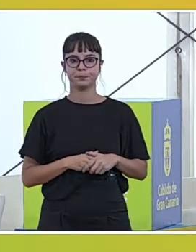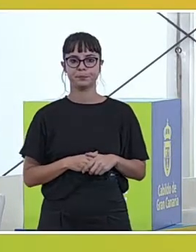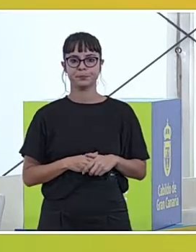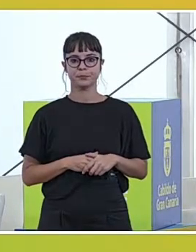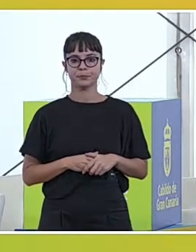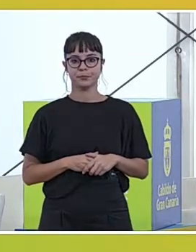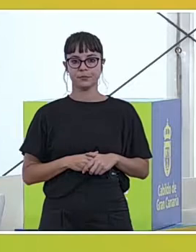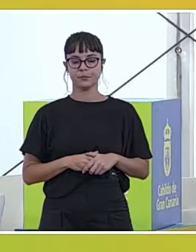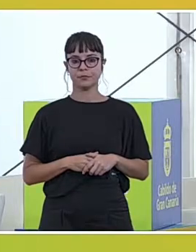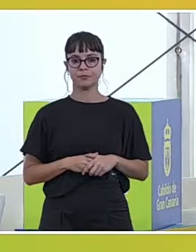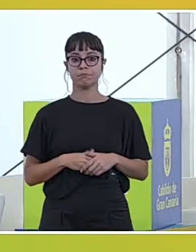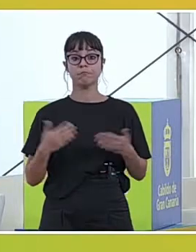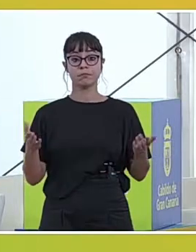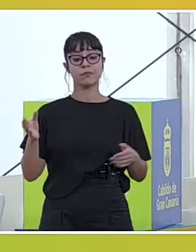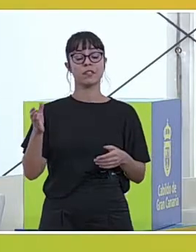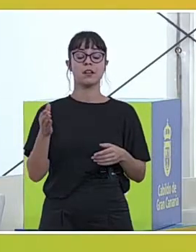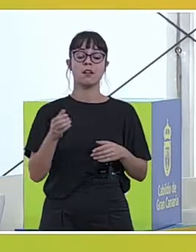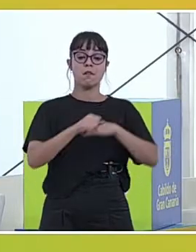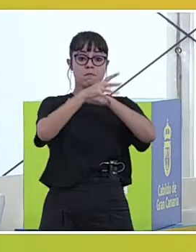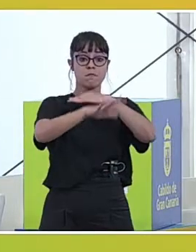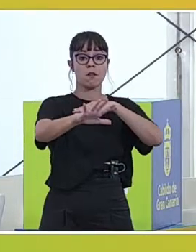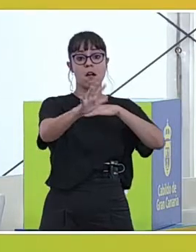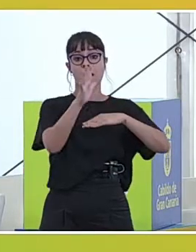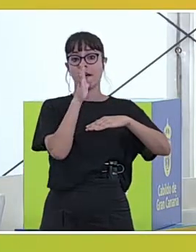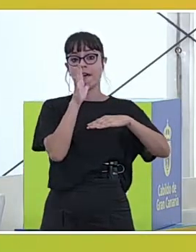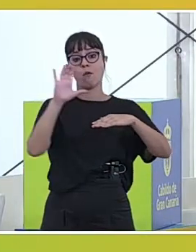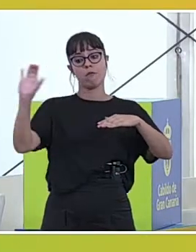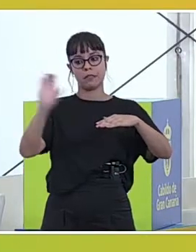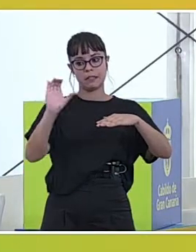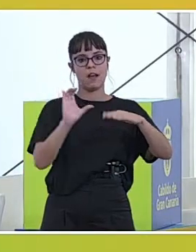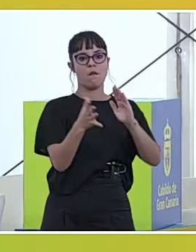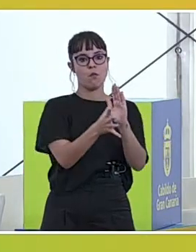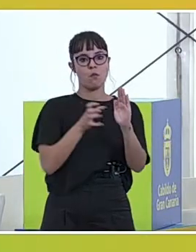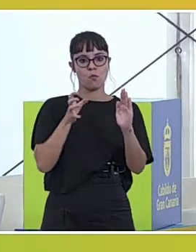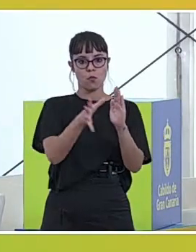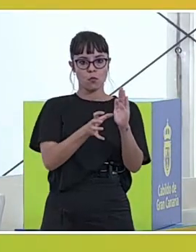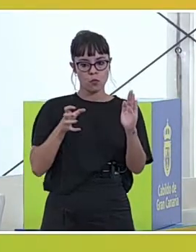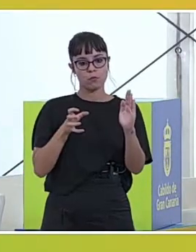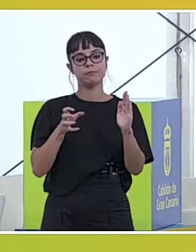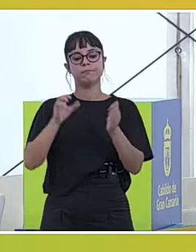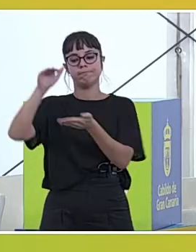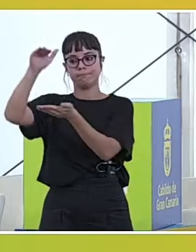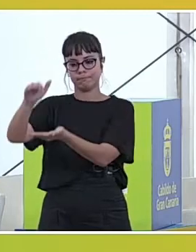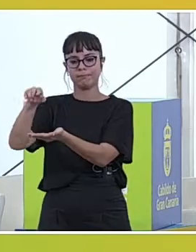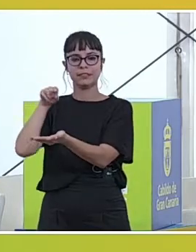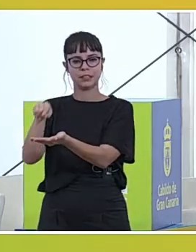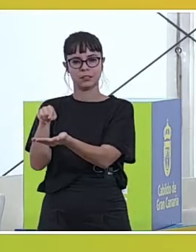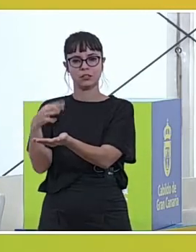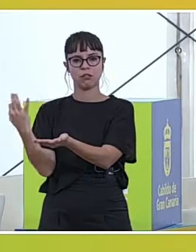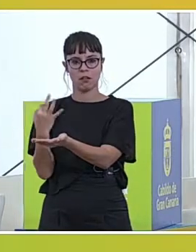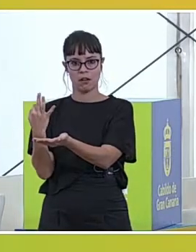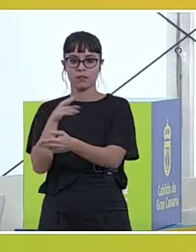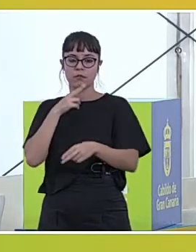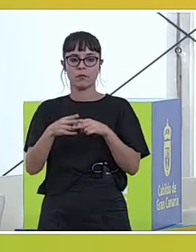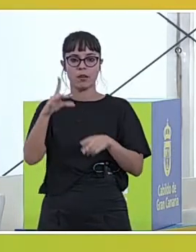Pues eso es la salmuera. ¿Qué es la salmuera? Ya hemos hablado. ¿Qué contiene? Hemos hablado de eso. ¿Qué se puede hacer con ella? Eso es